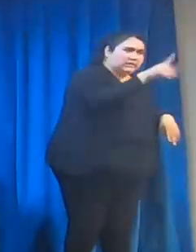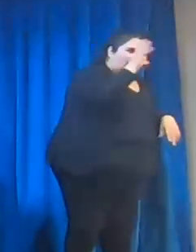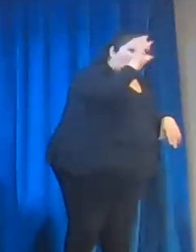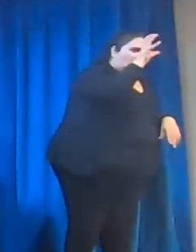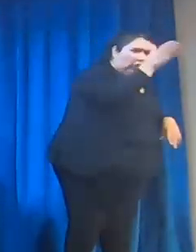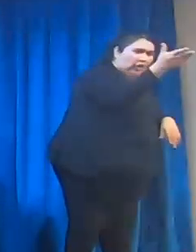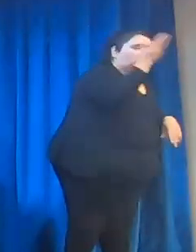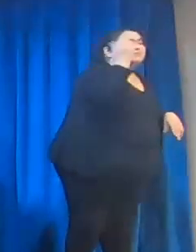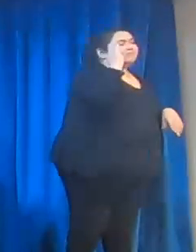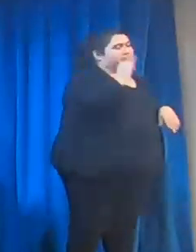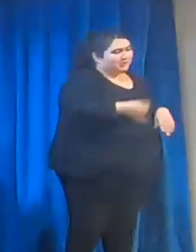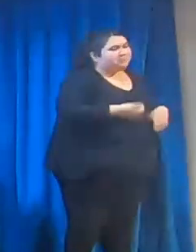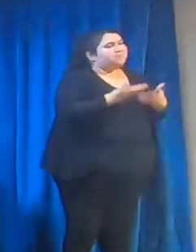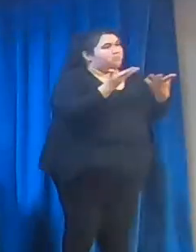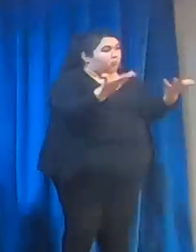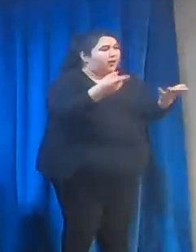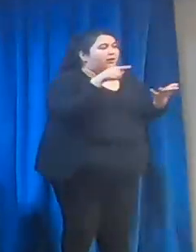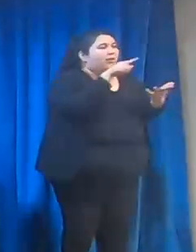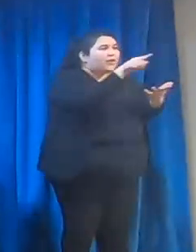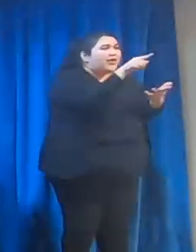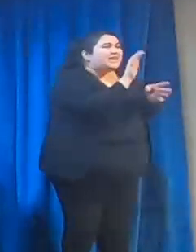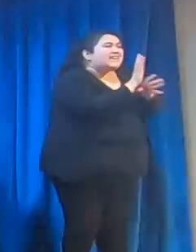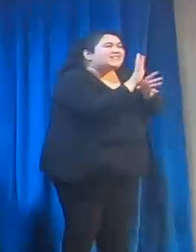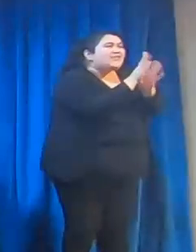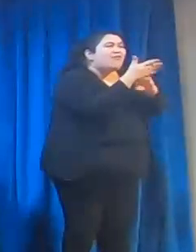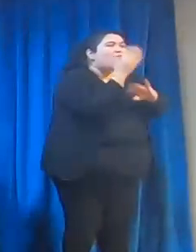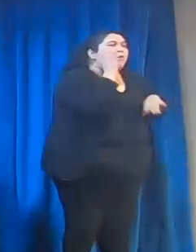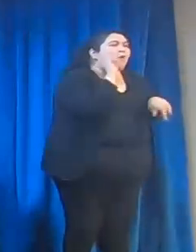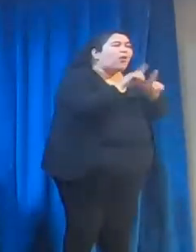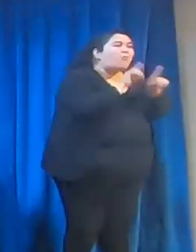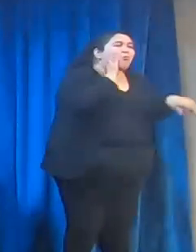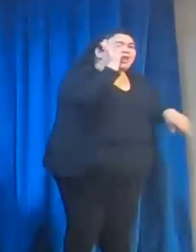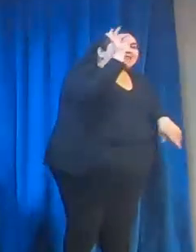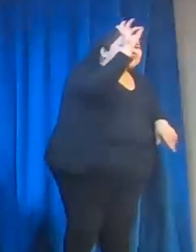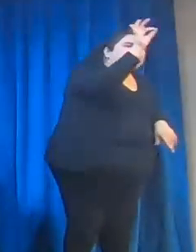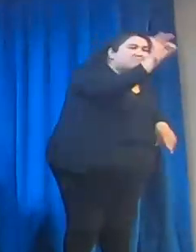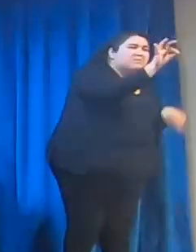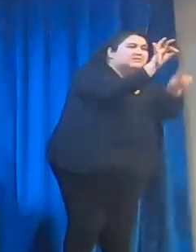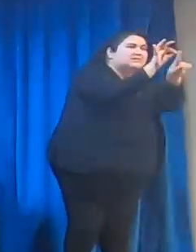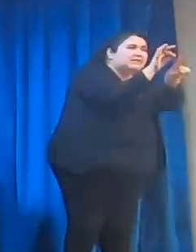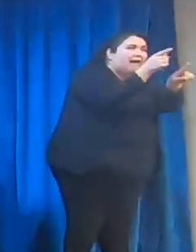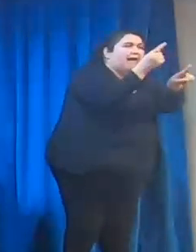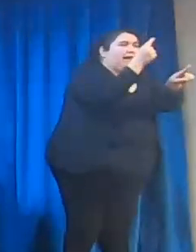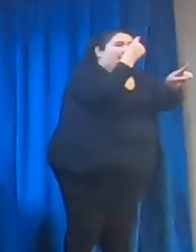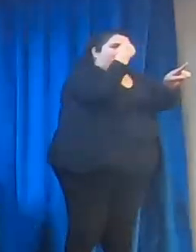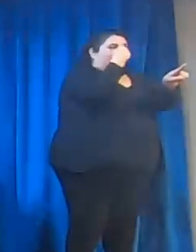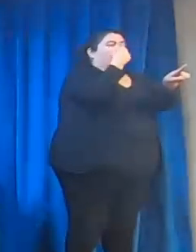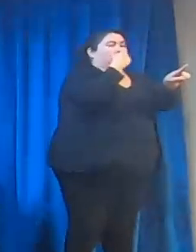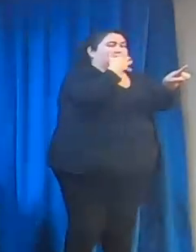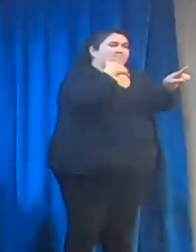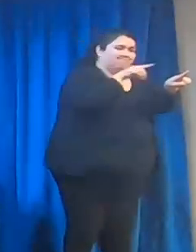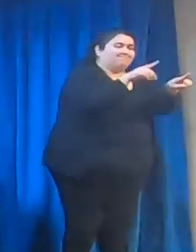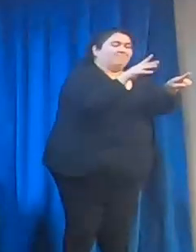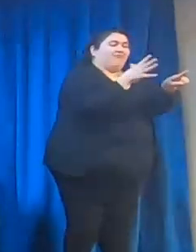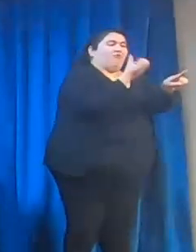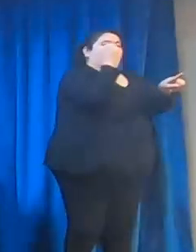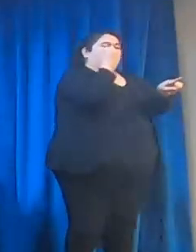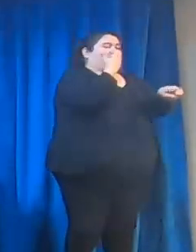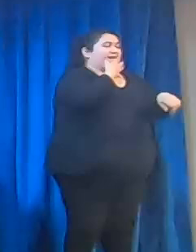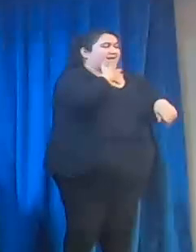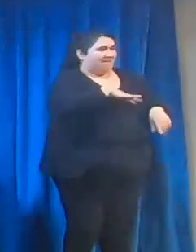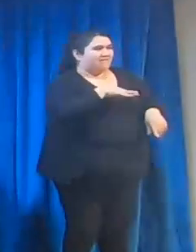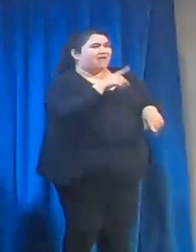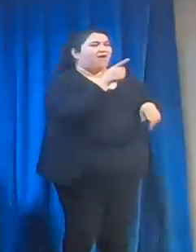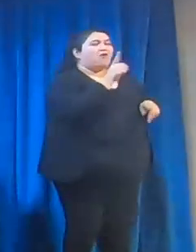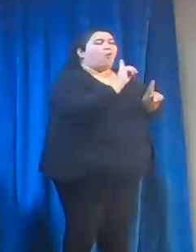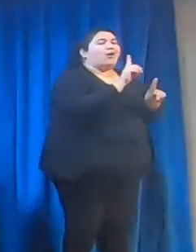Entonces, eso que uno deposita en el pibe, o sea, ese vínculo que uno va armando, ese me importás, no sos uno más, sos